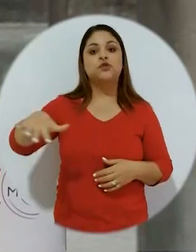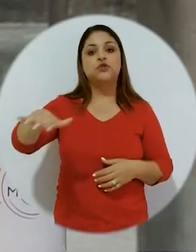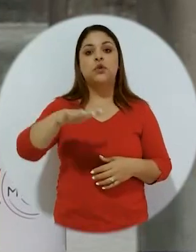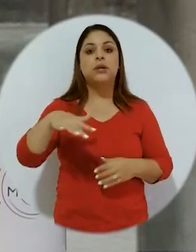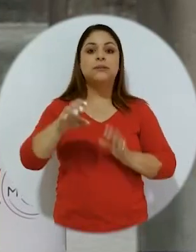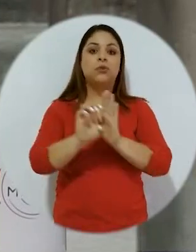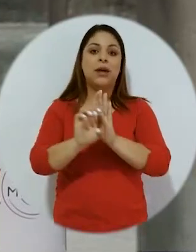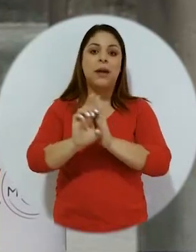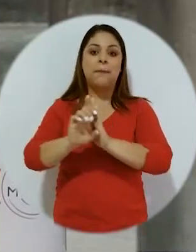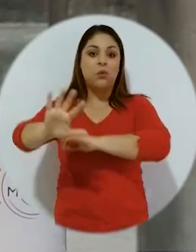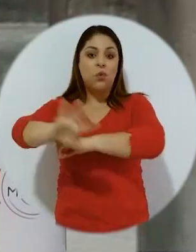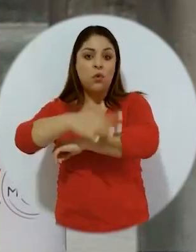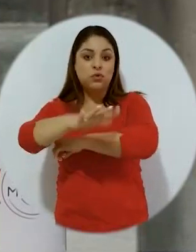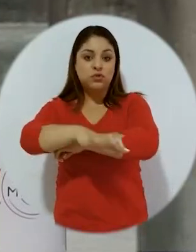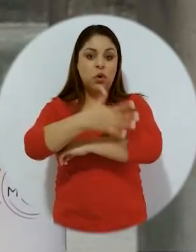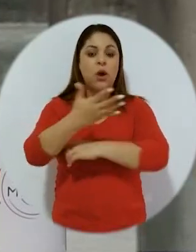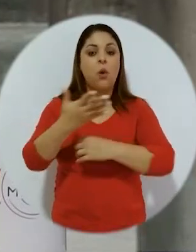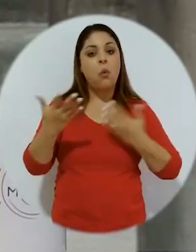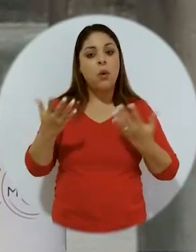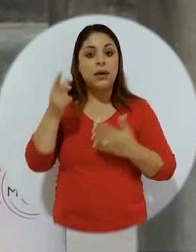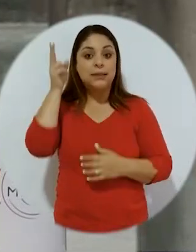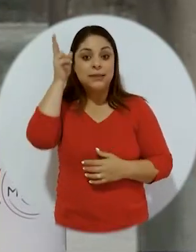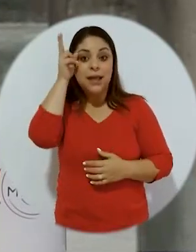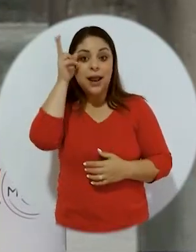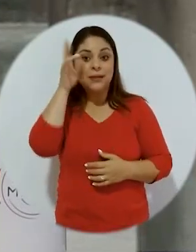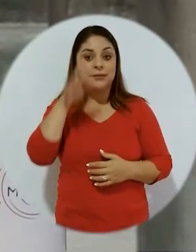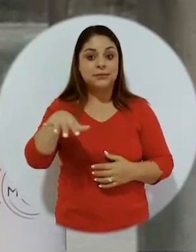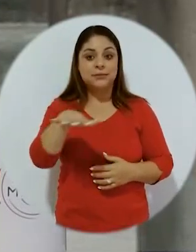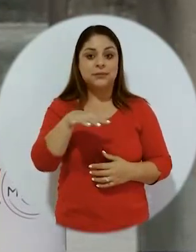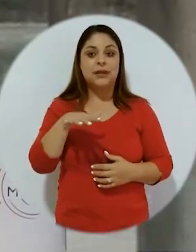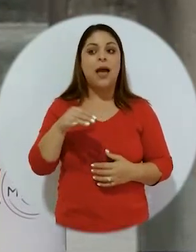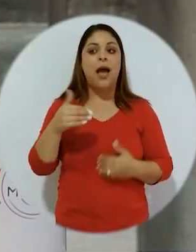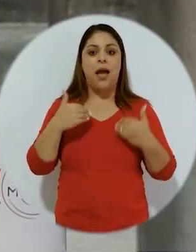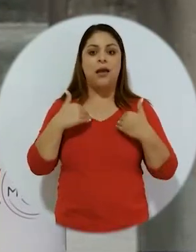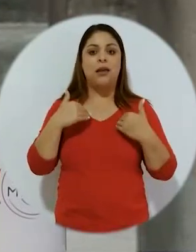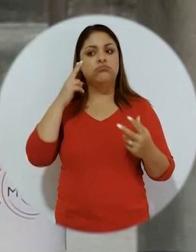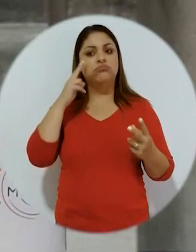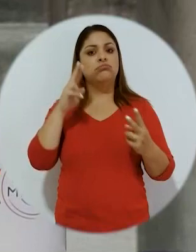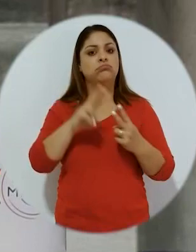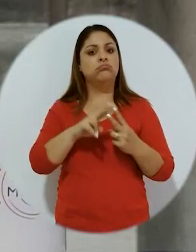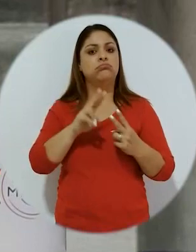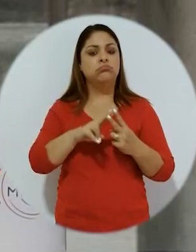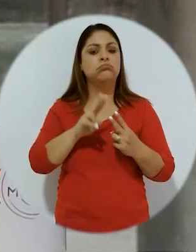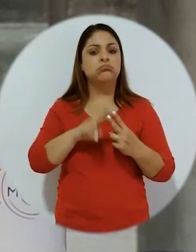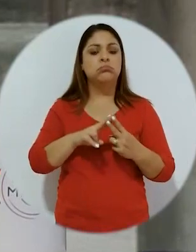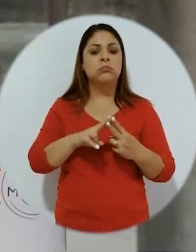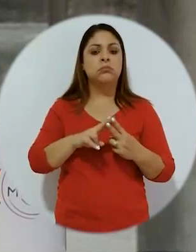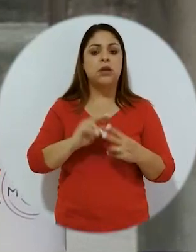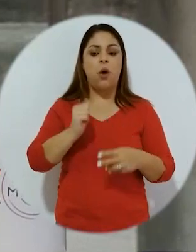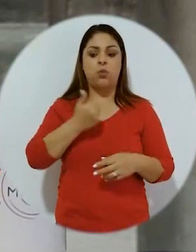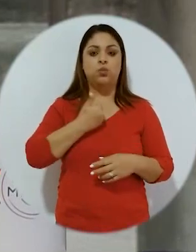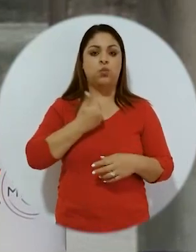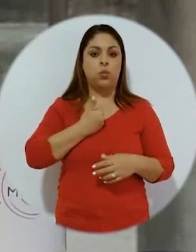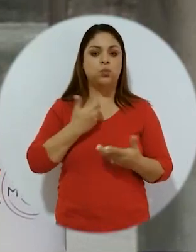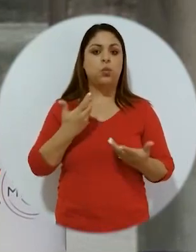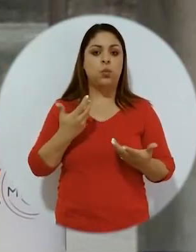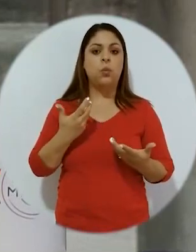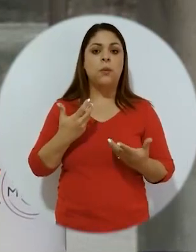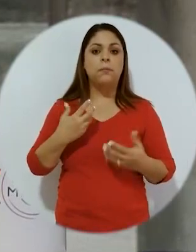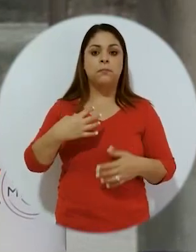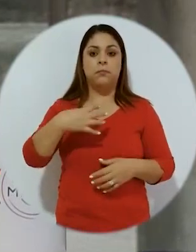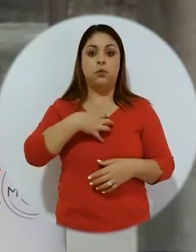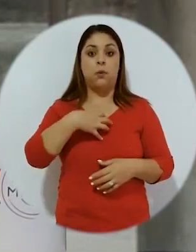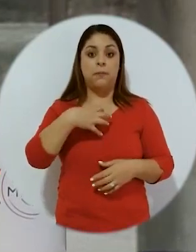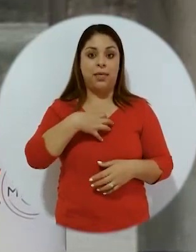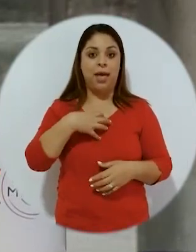En zonas, por ejemplo, costeras o incluso en zonas indígenas que tienen el conocimiento autóctono, endógeno sobre